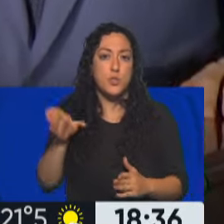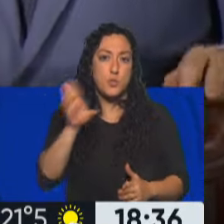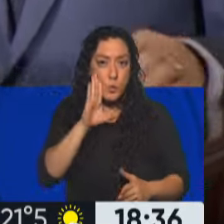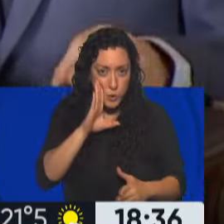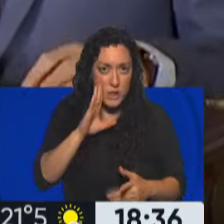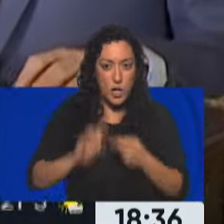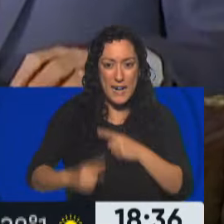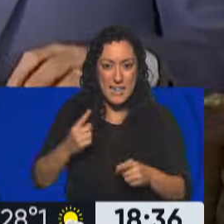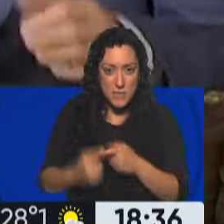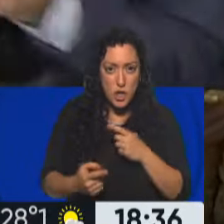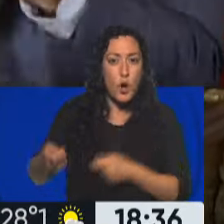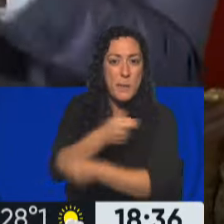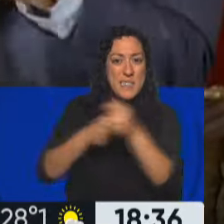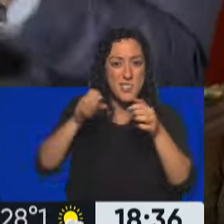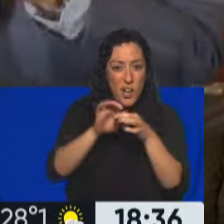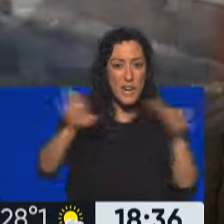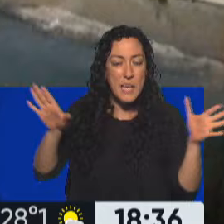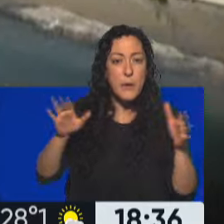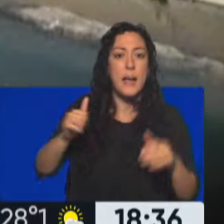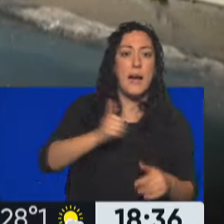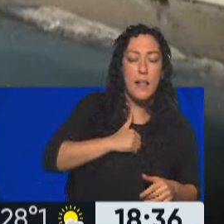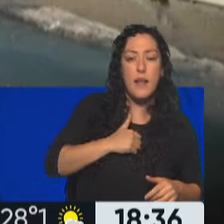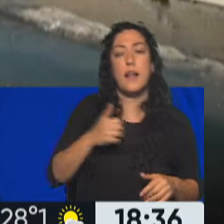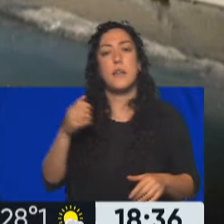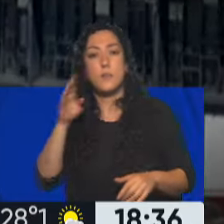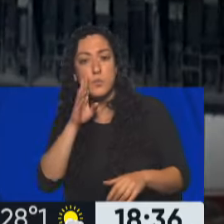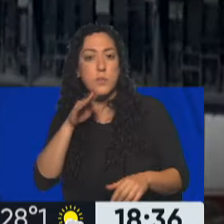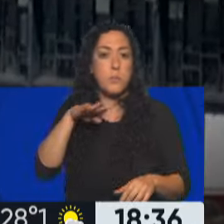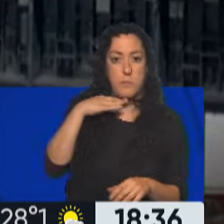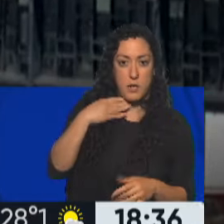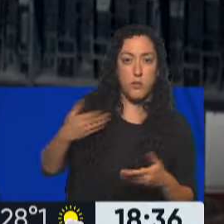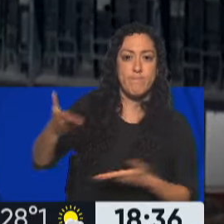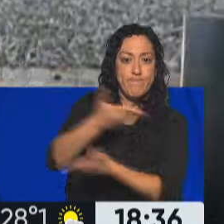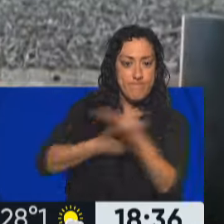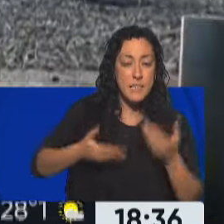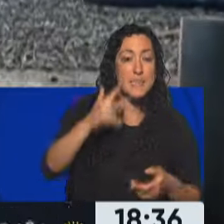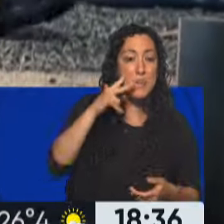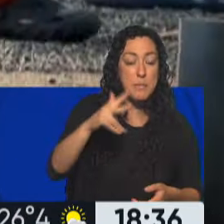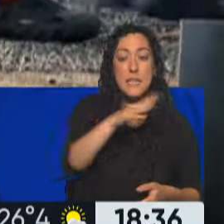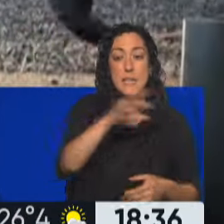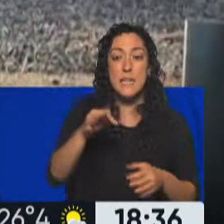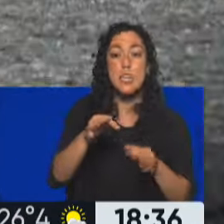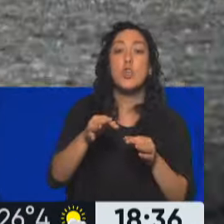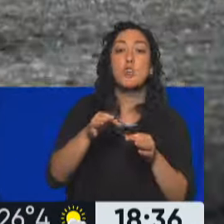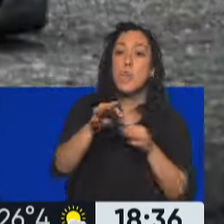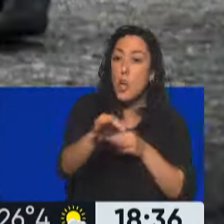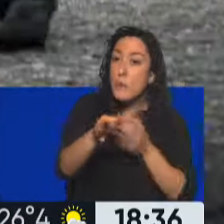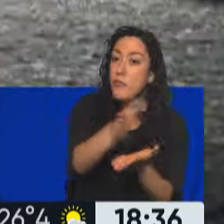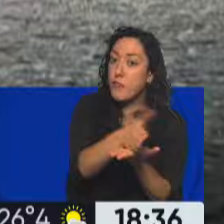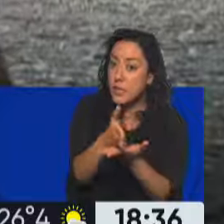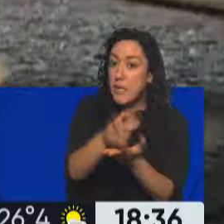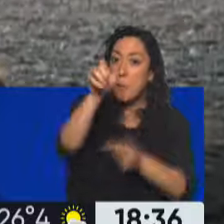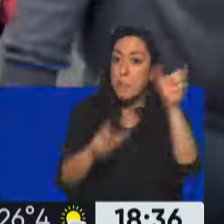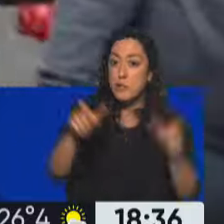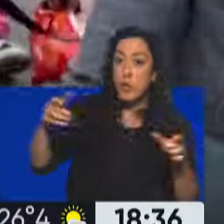comparte un acuerdo de libre comercio junto a Canadá y 3.200 kilómetros de frontera, en los que el cruce de migrantes se volvió uno de los